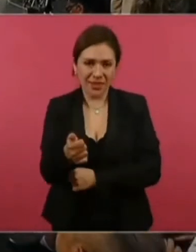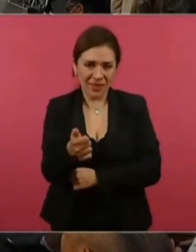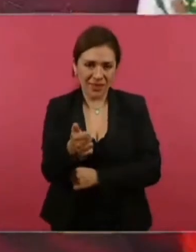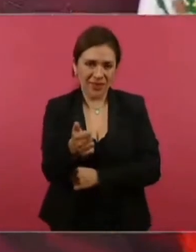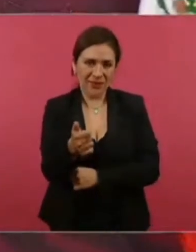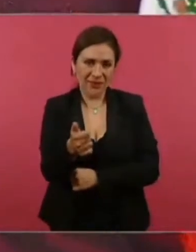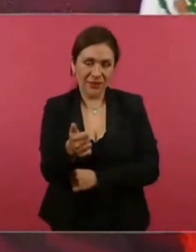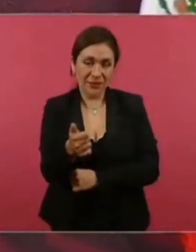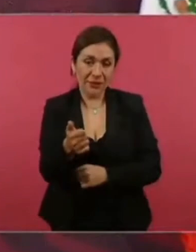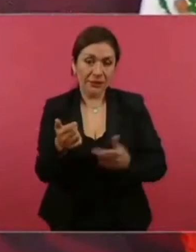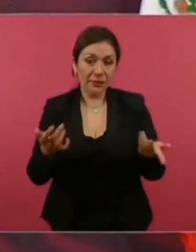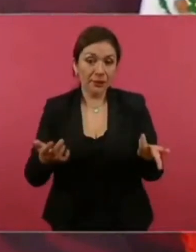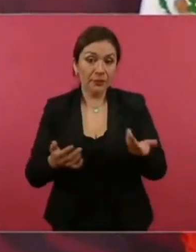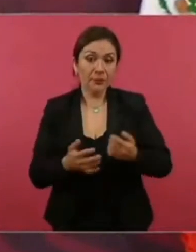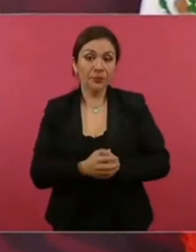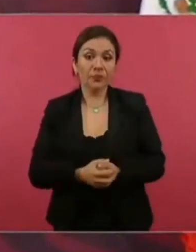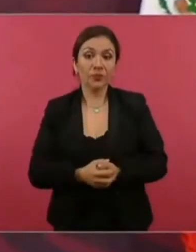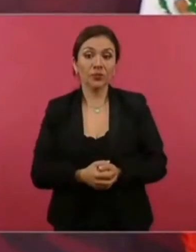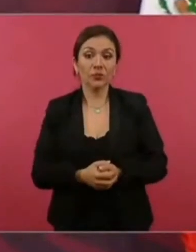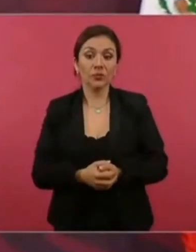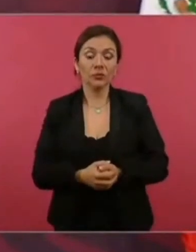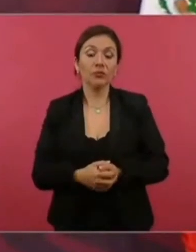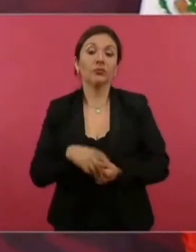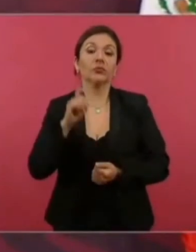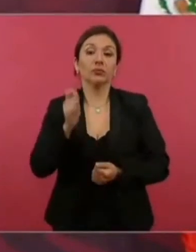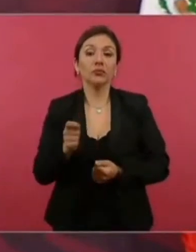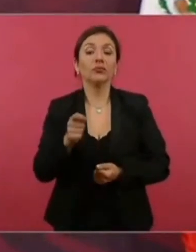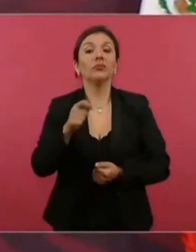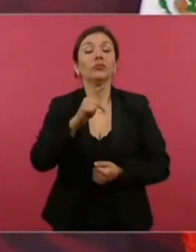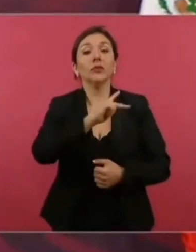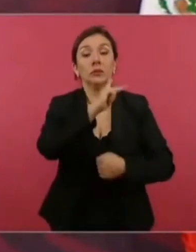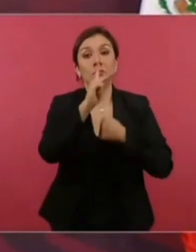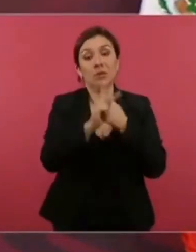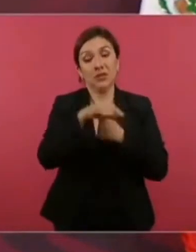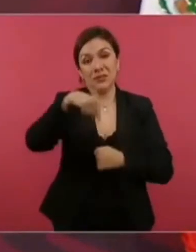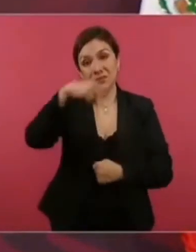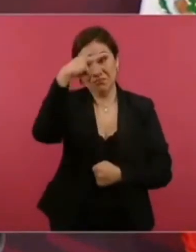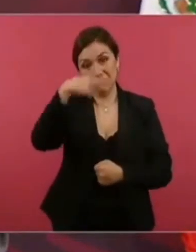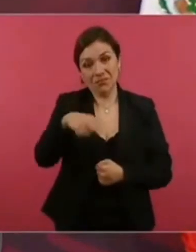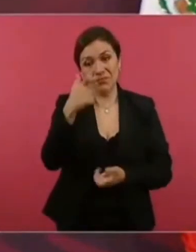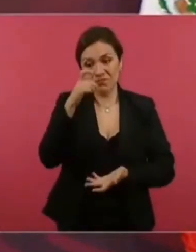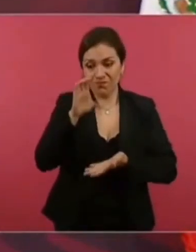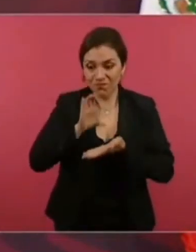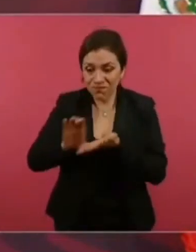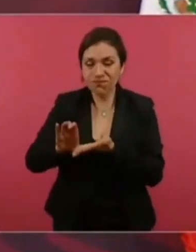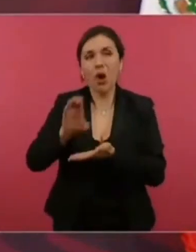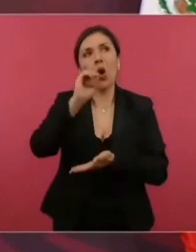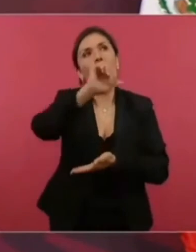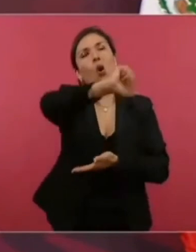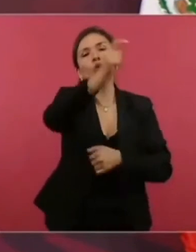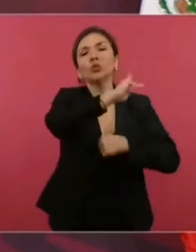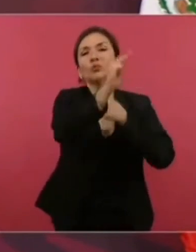a la inversión privada, nacional o extranjera, como el porfiriato.